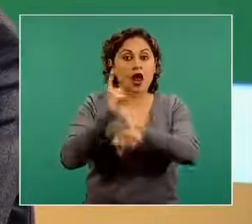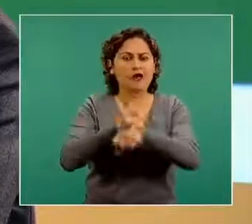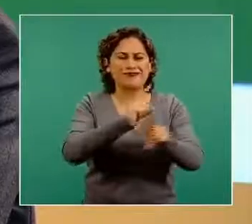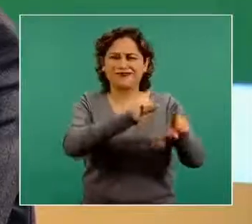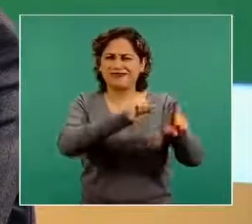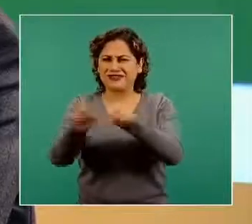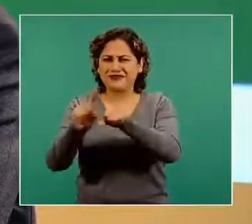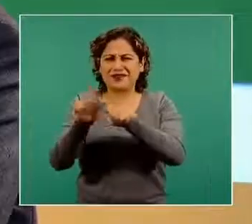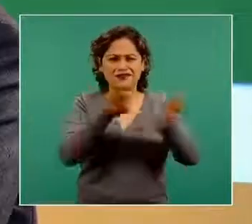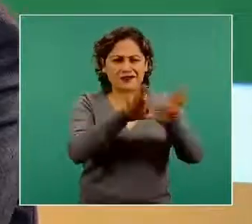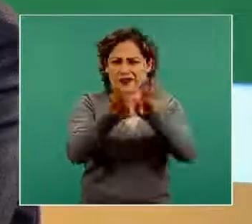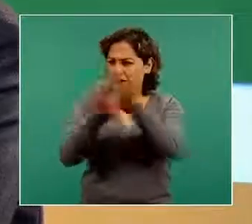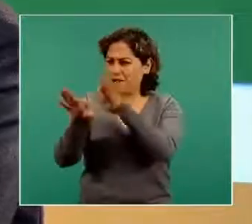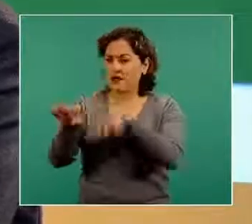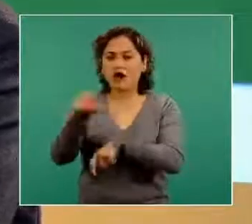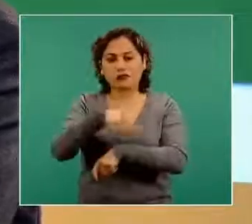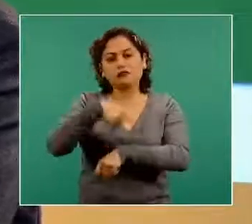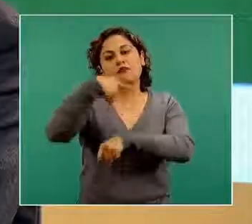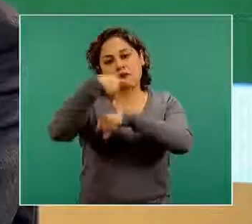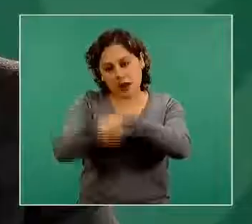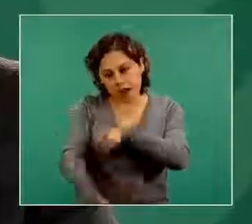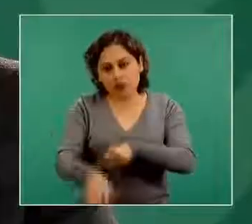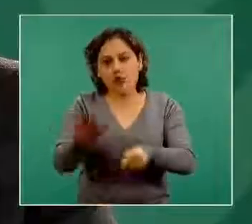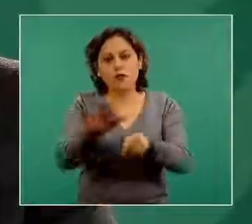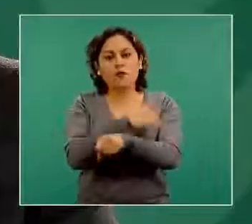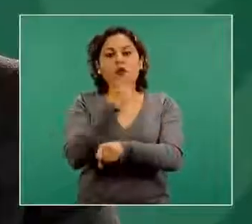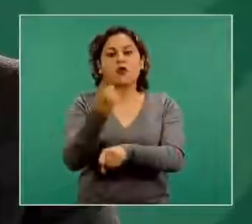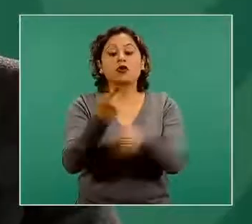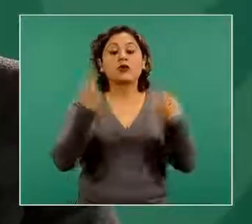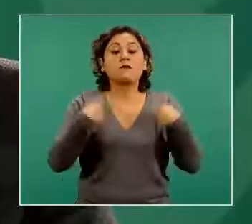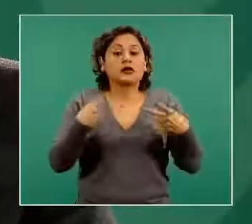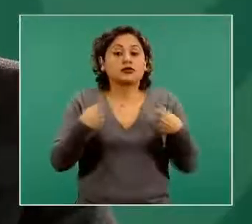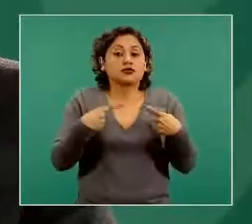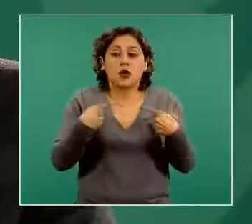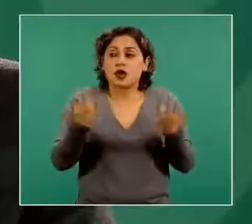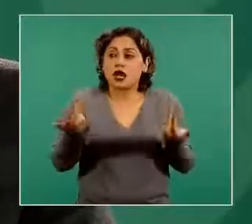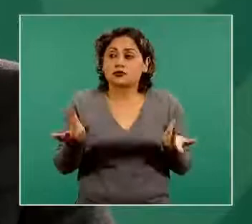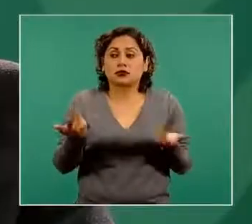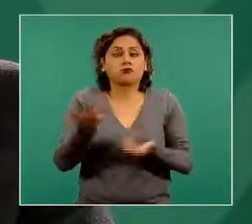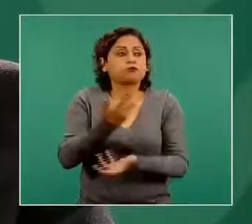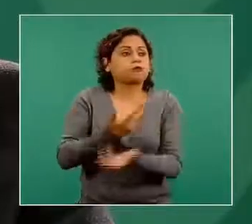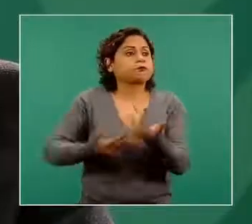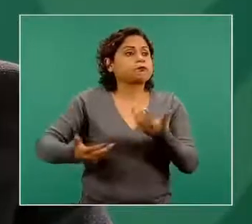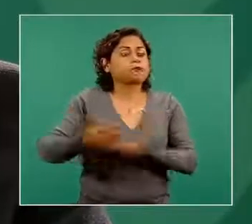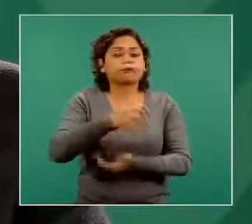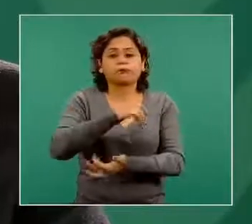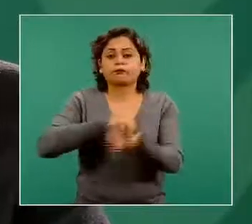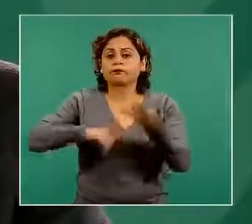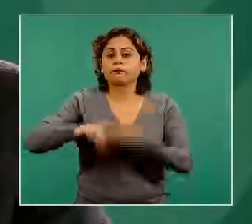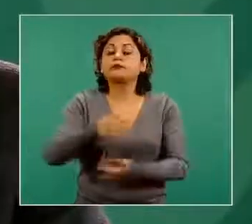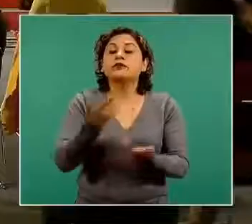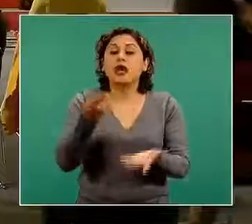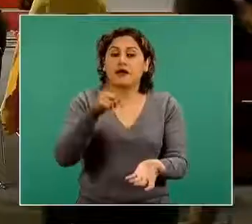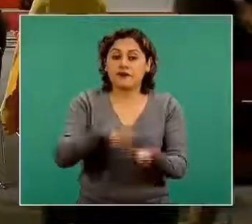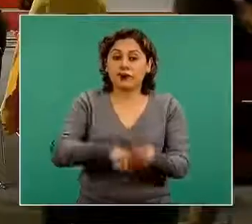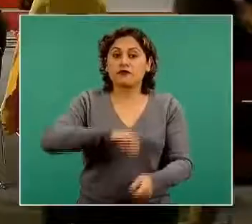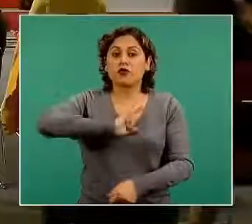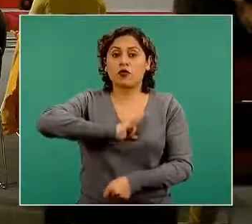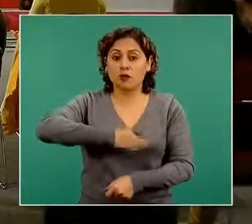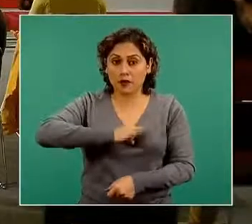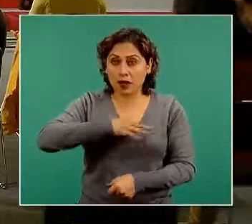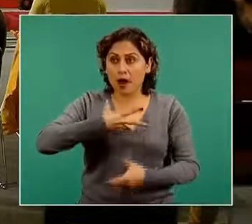contacto con la población, y en la medida que en la población circula el virus SARS-CoV-2 pueden tener